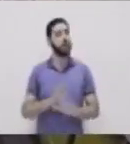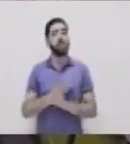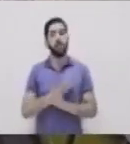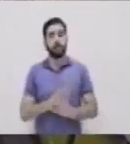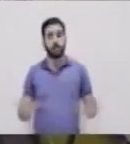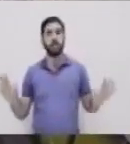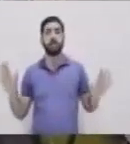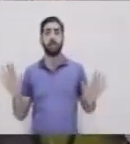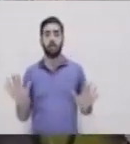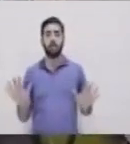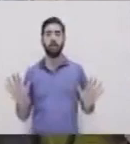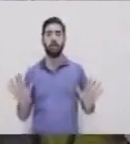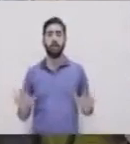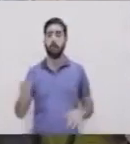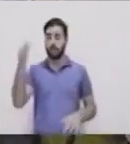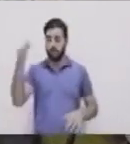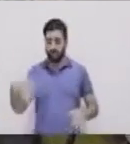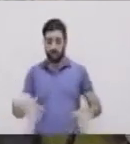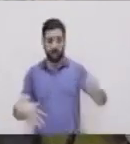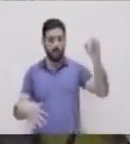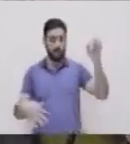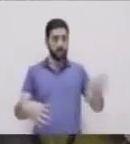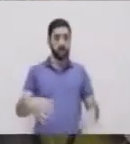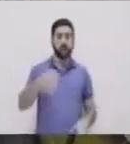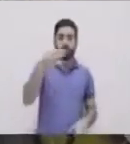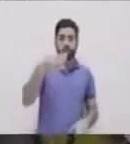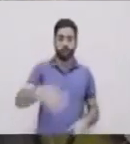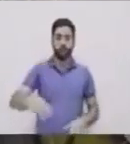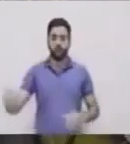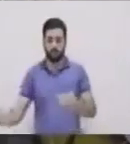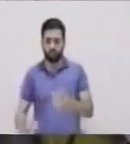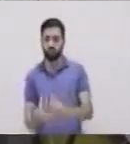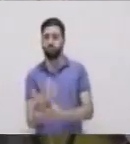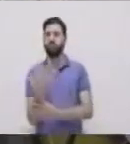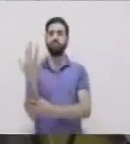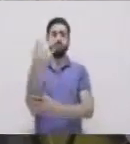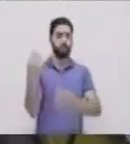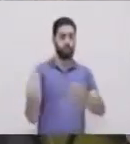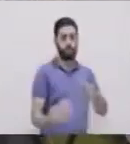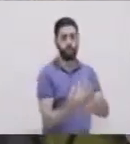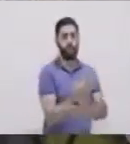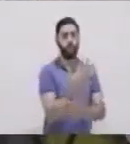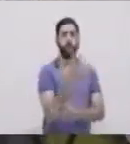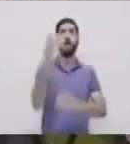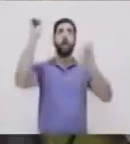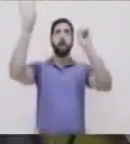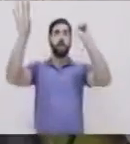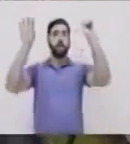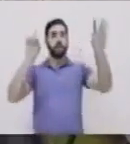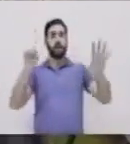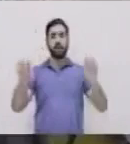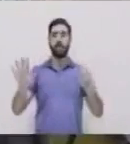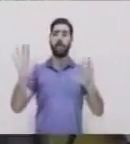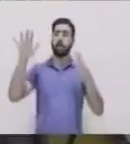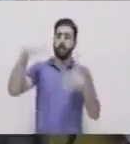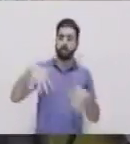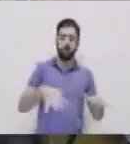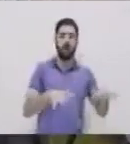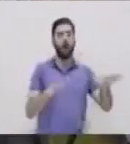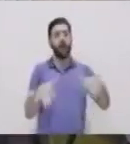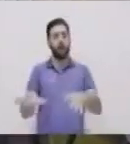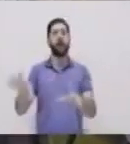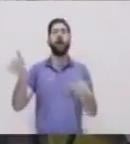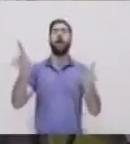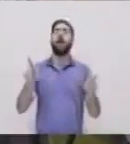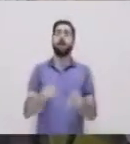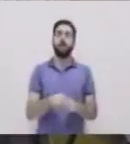Fuimos hechos así, hechos para botar semillas en el surco y estrellas